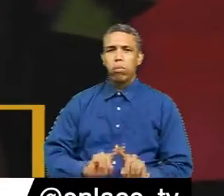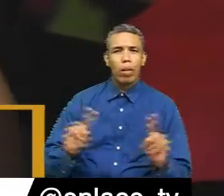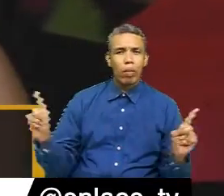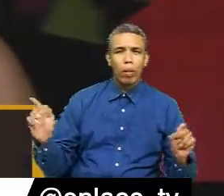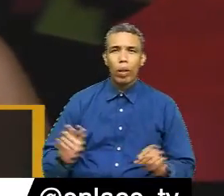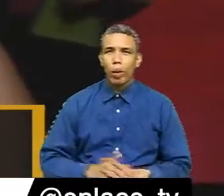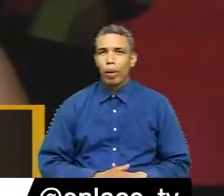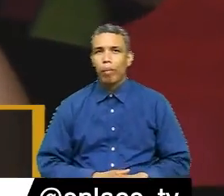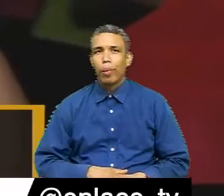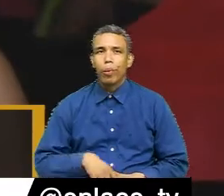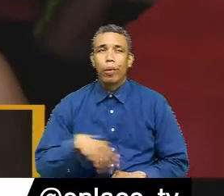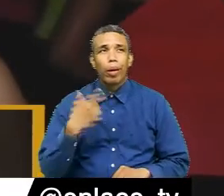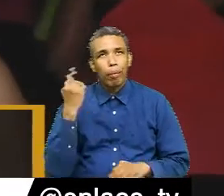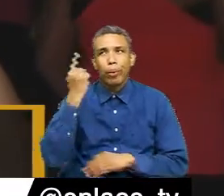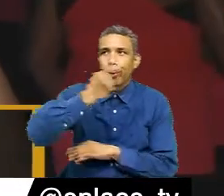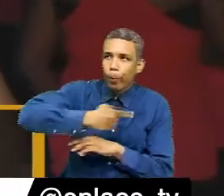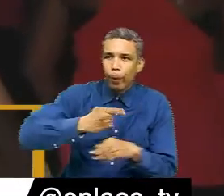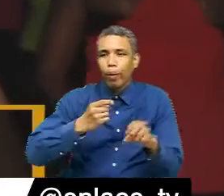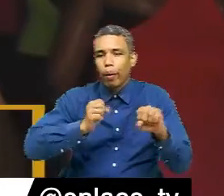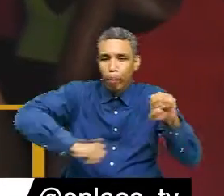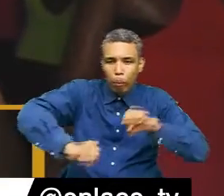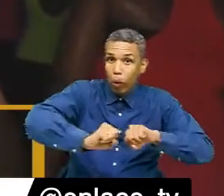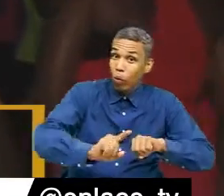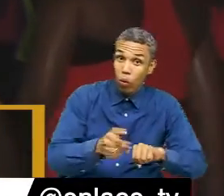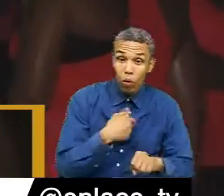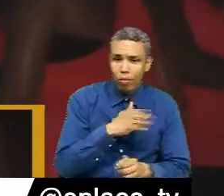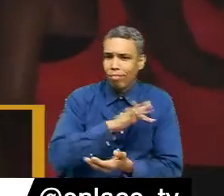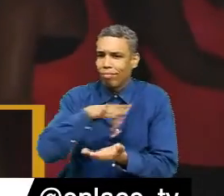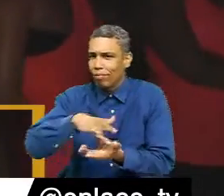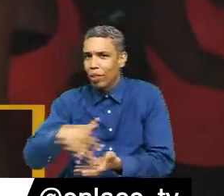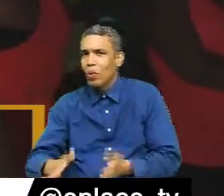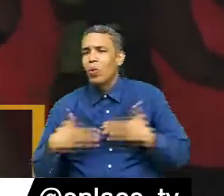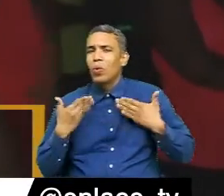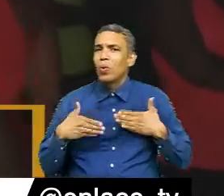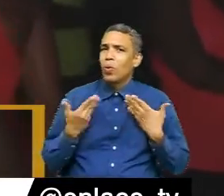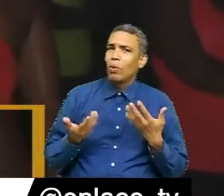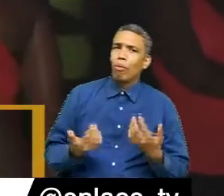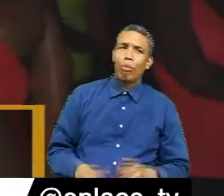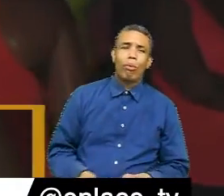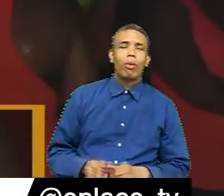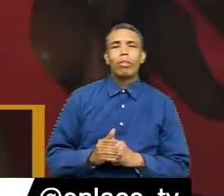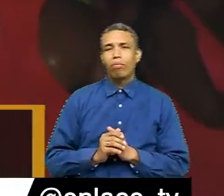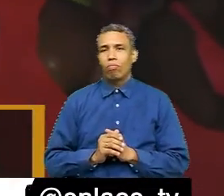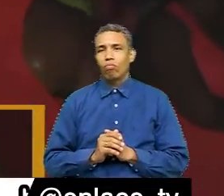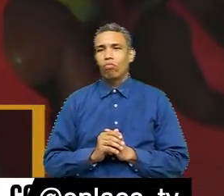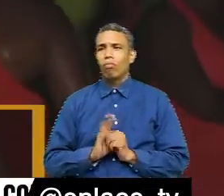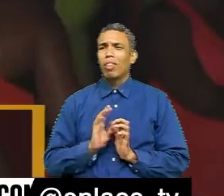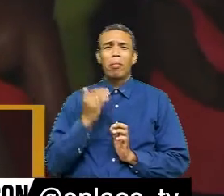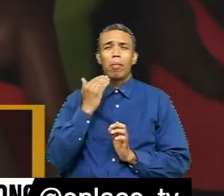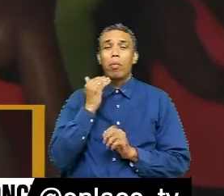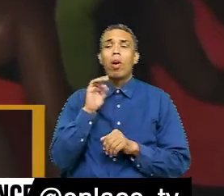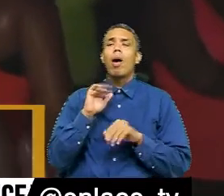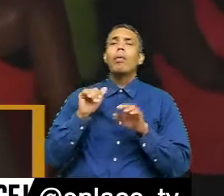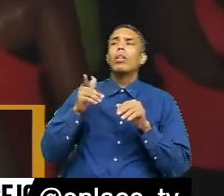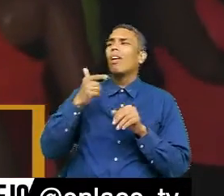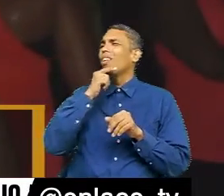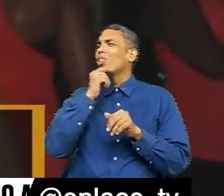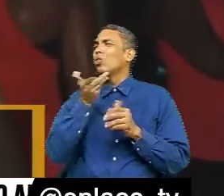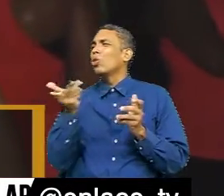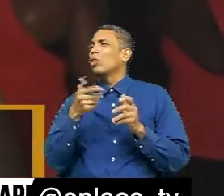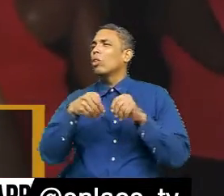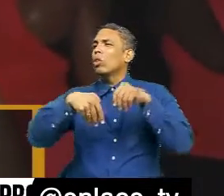Danubio. Yo vengo trabajando en la Comuna 5, entonces nosotros nos quedamos entusiasmados porque nos toca ir a las 5 y era muy lejos. Entonces decidimos también